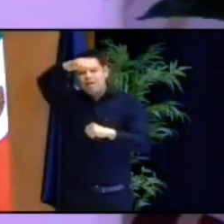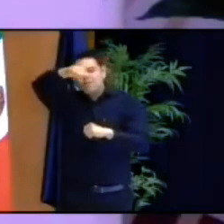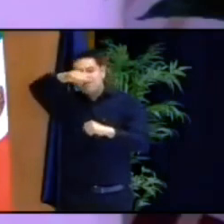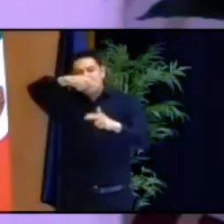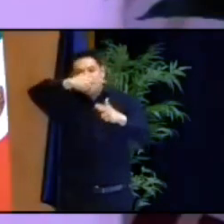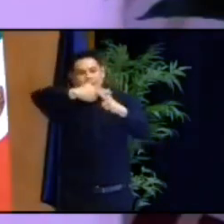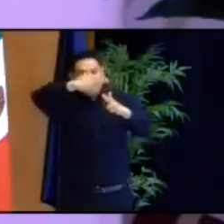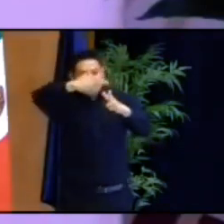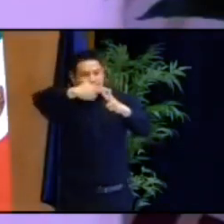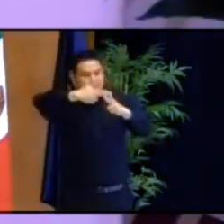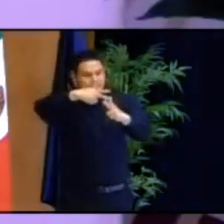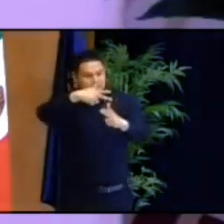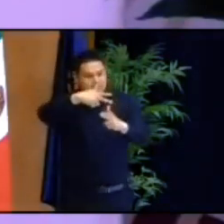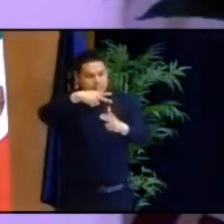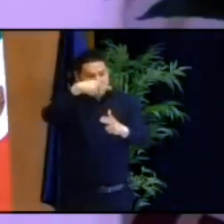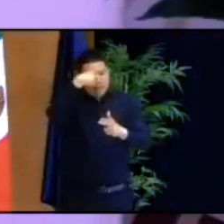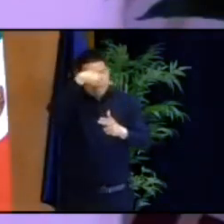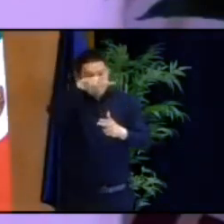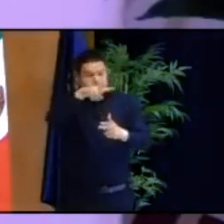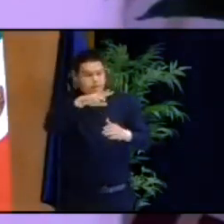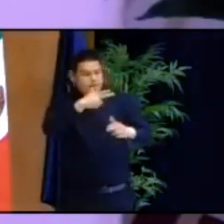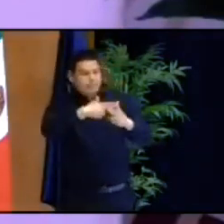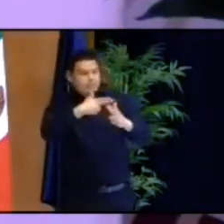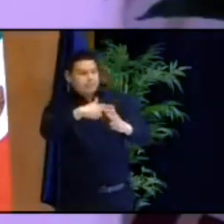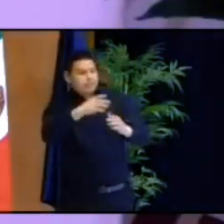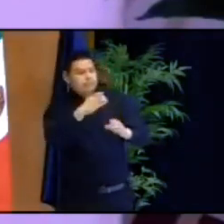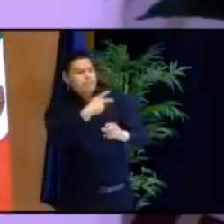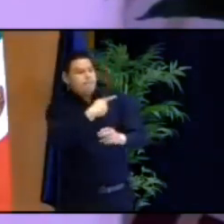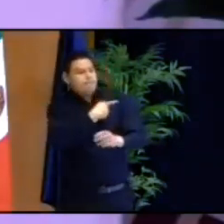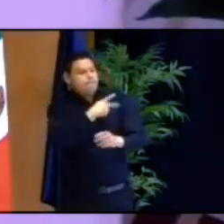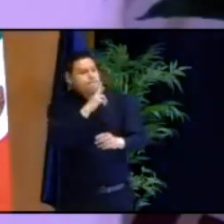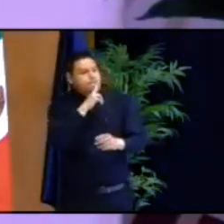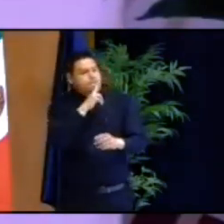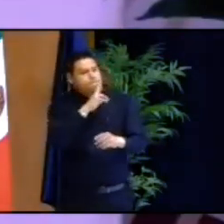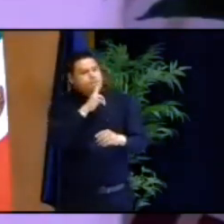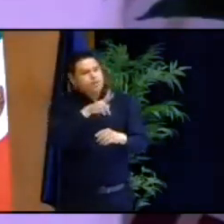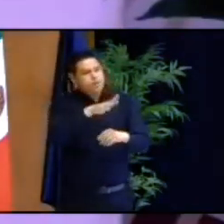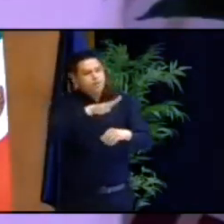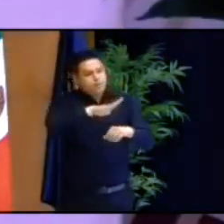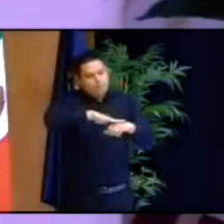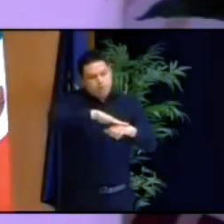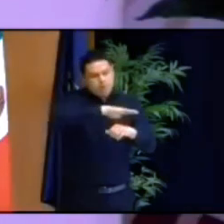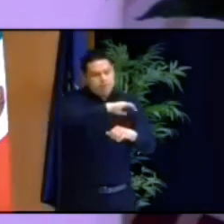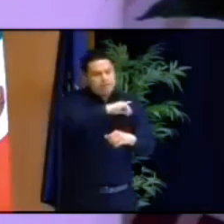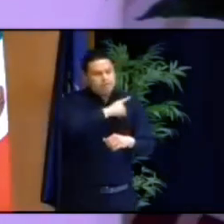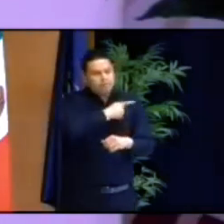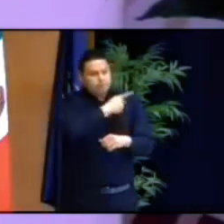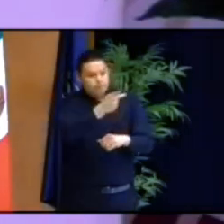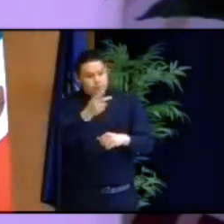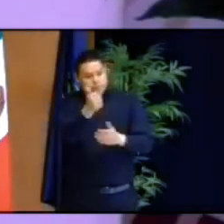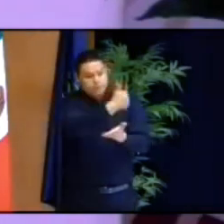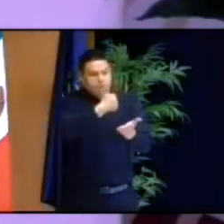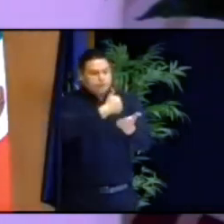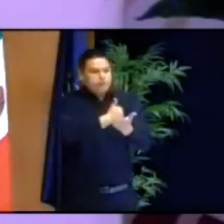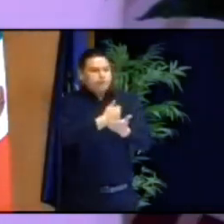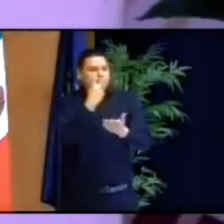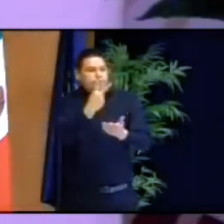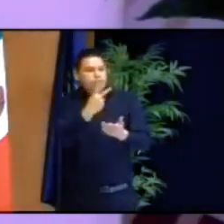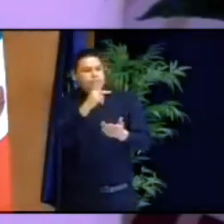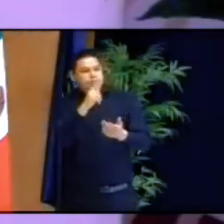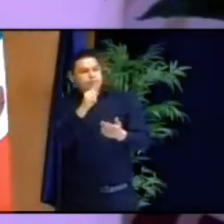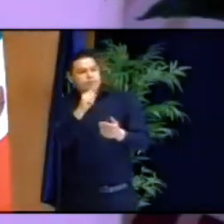México, las zonas más pobres, al metro de la ciudad. Son 2 teleféricos que